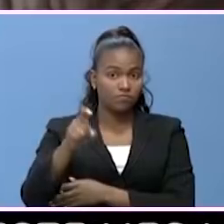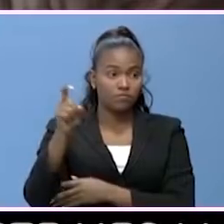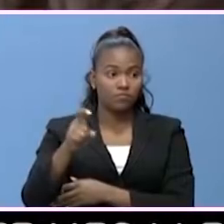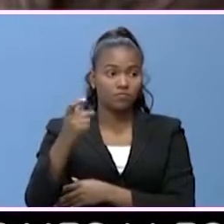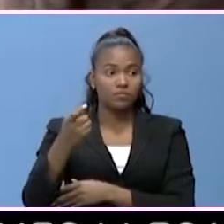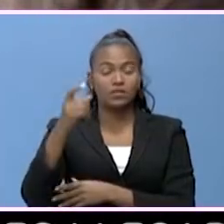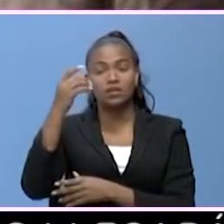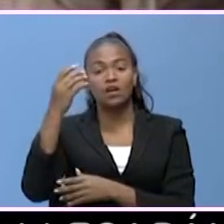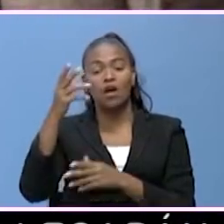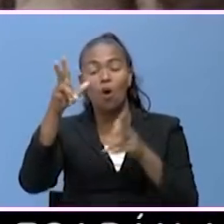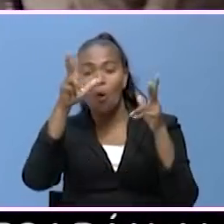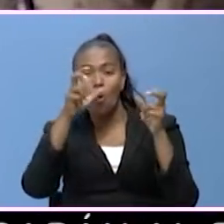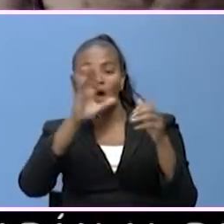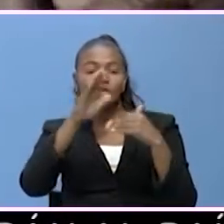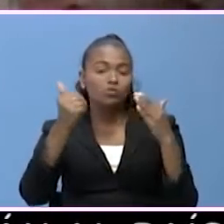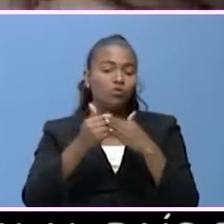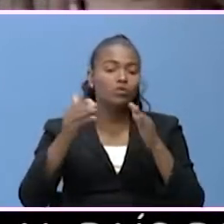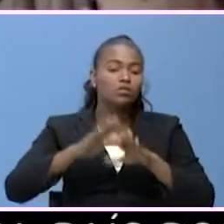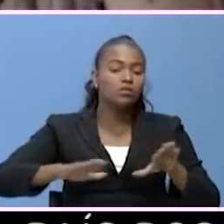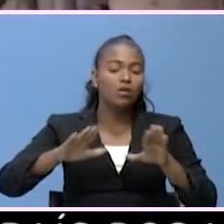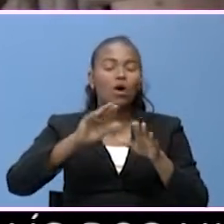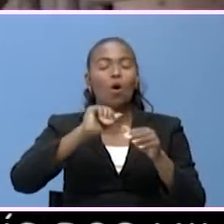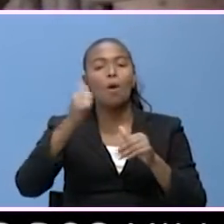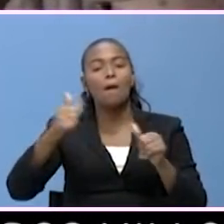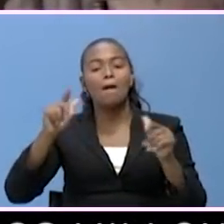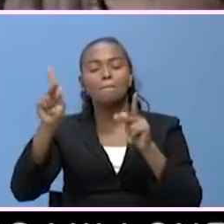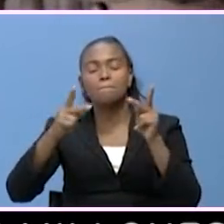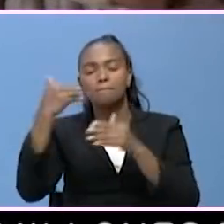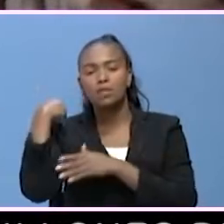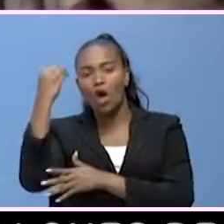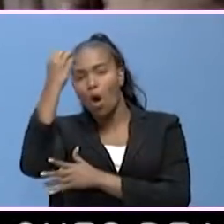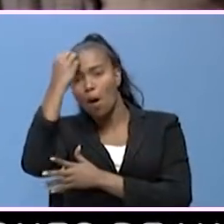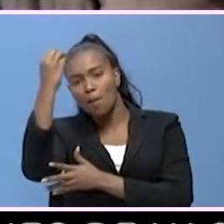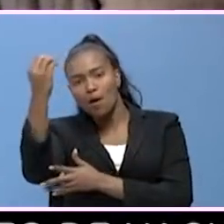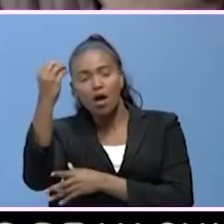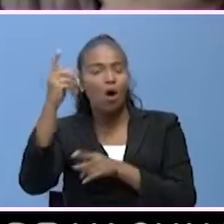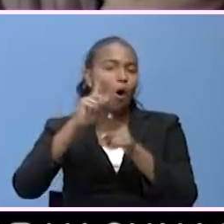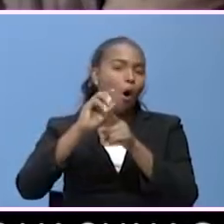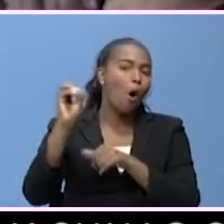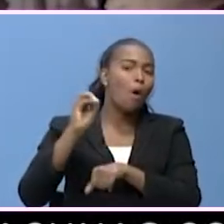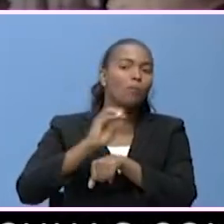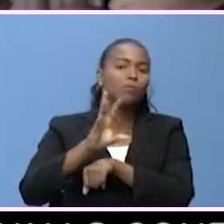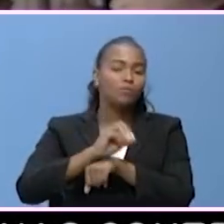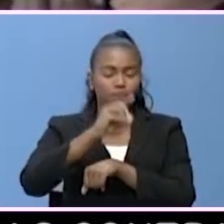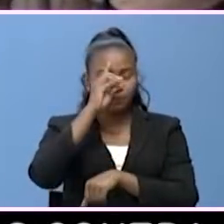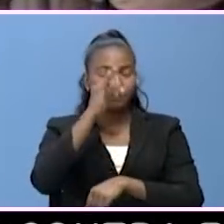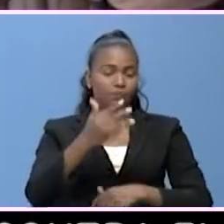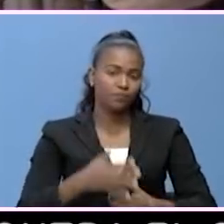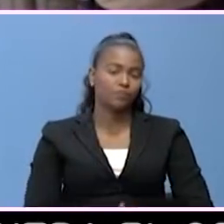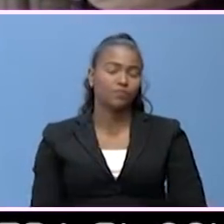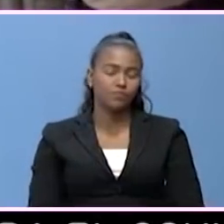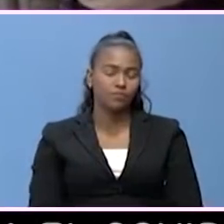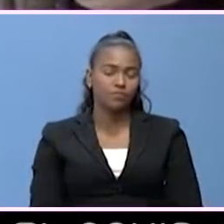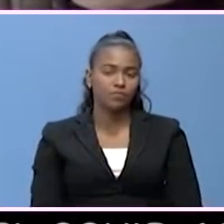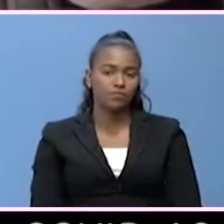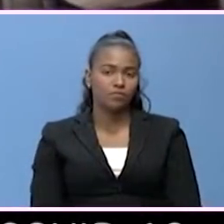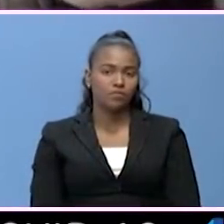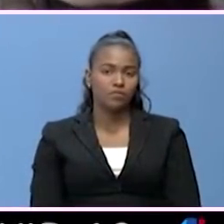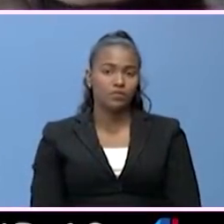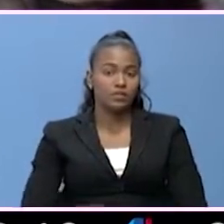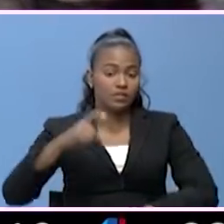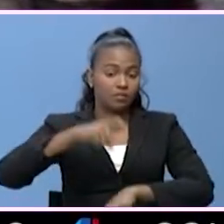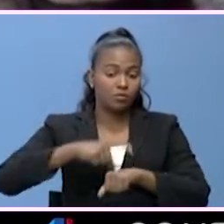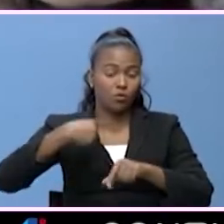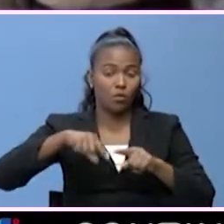todas las personas que tengan alguna opinión o alguna propuesta o alguna recomendación al respecto. Pero a la hora de